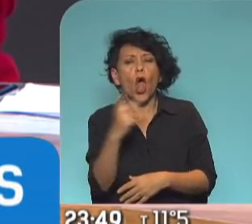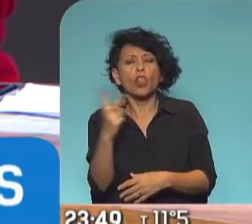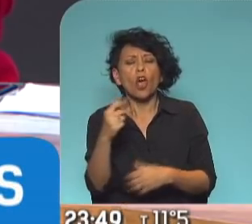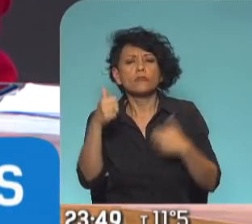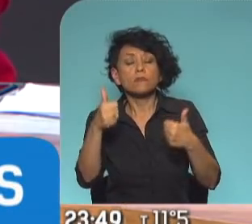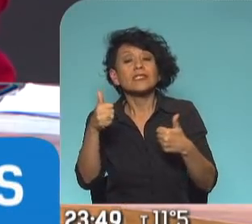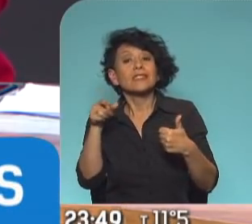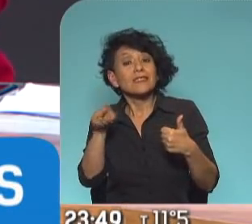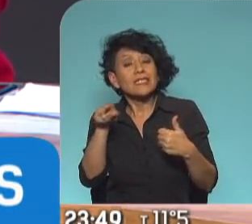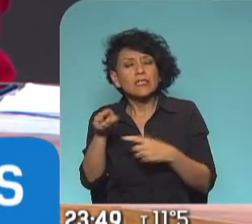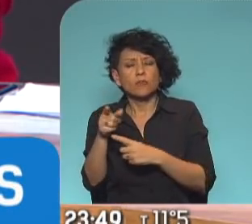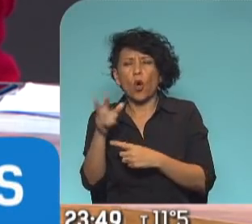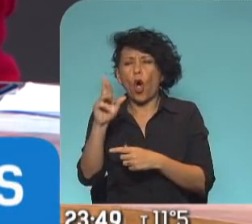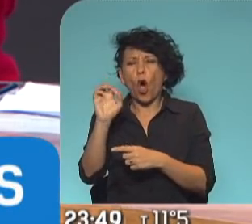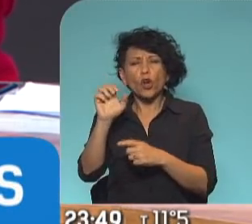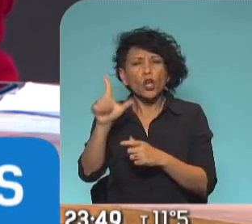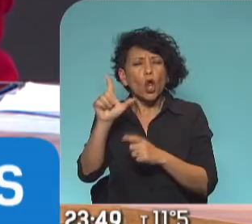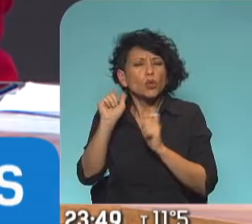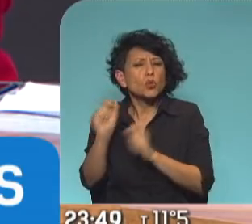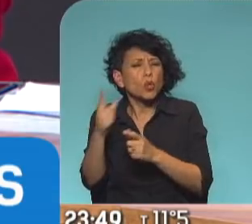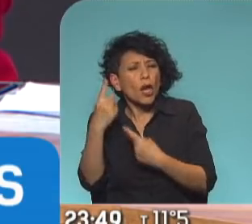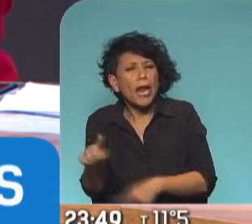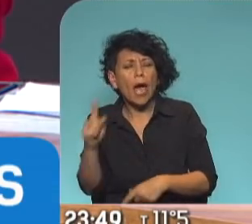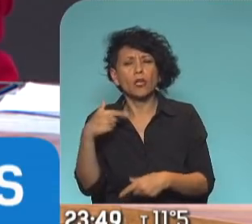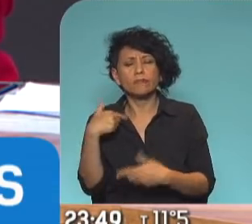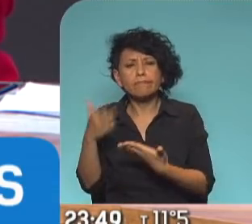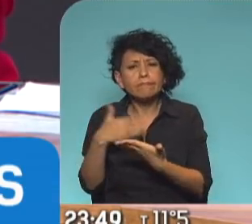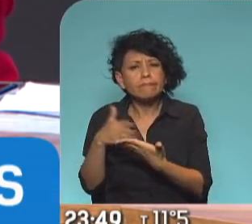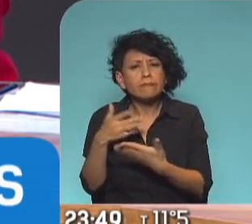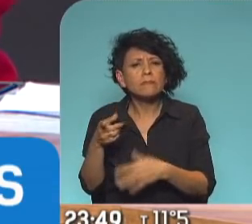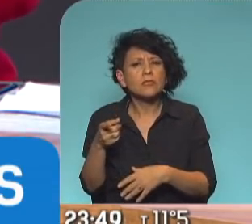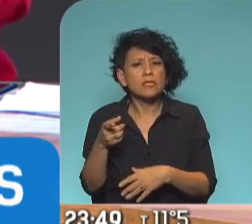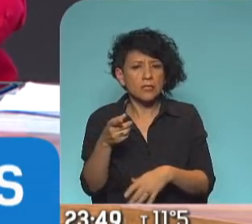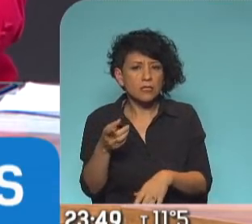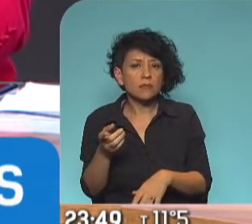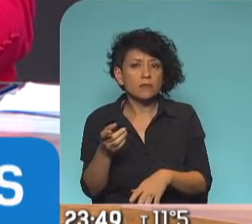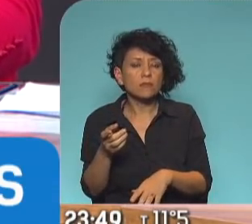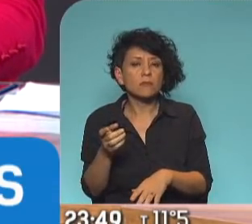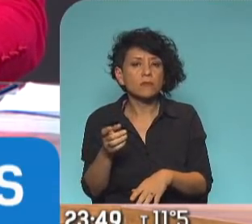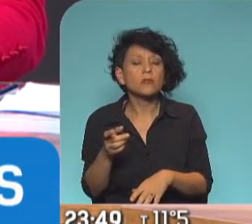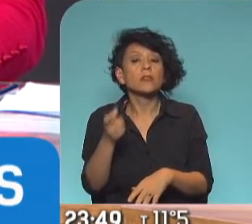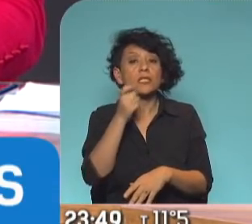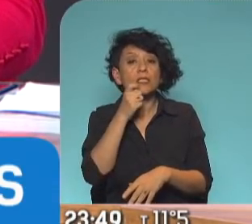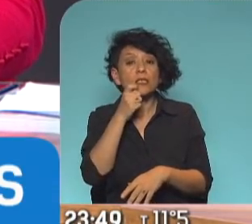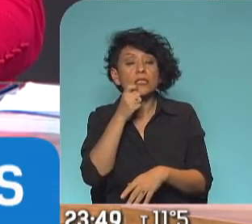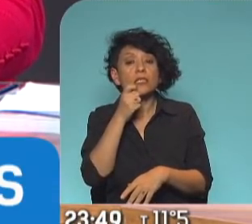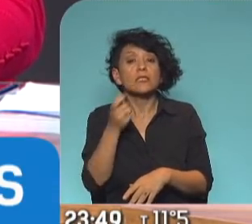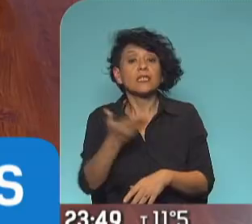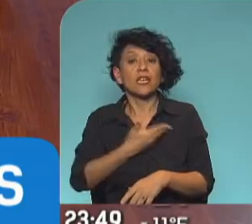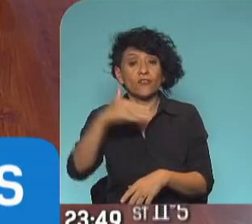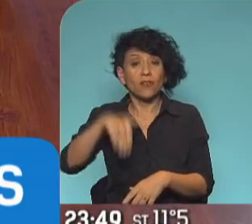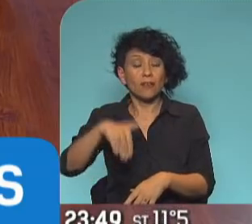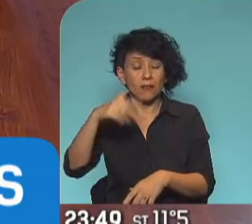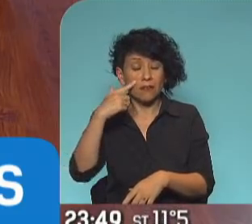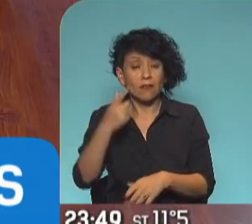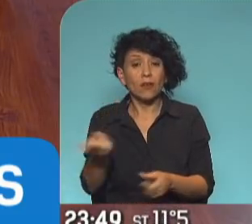asumió un rol raro. Yo lo estuve repasando. En un momento dice, bueno, si gana Macri va a volver el Fondo Monetario, nos vamos a arrodillar el Fondo Monetario,